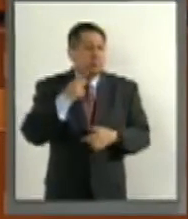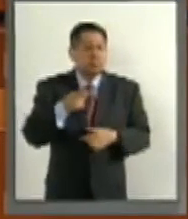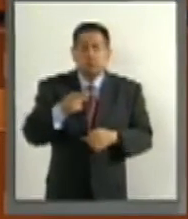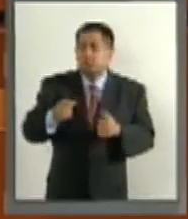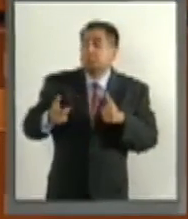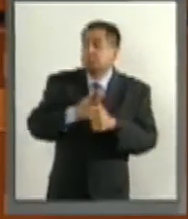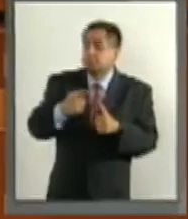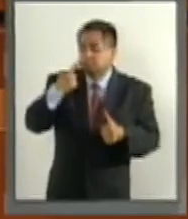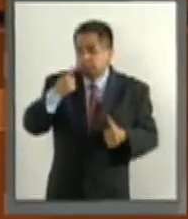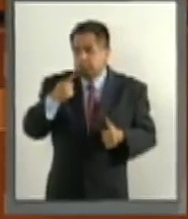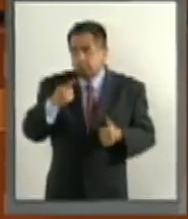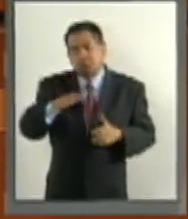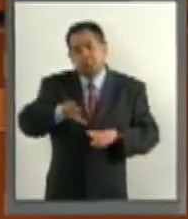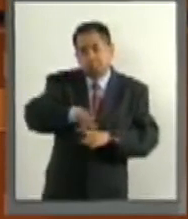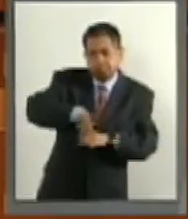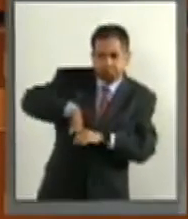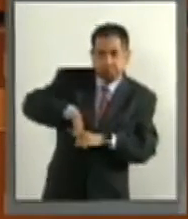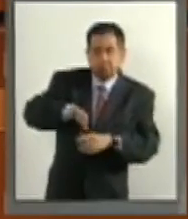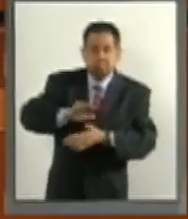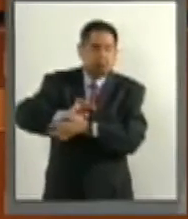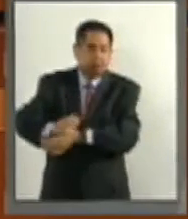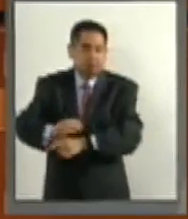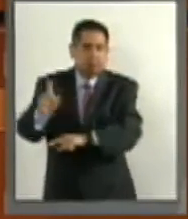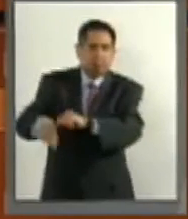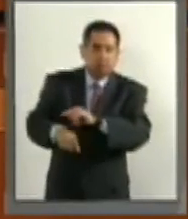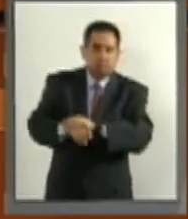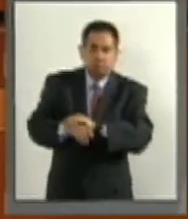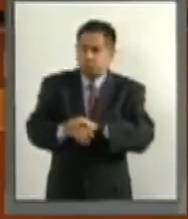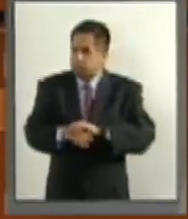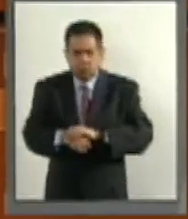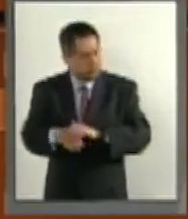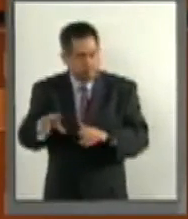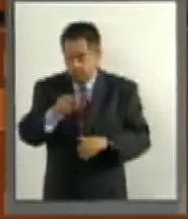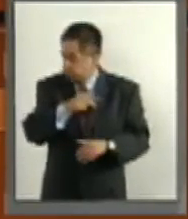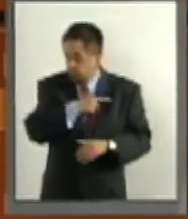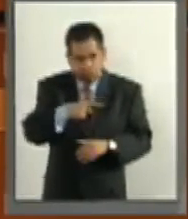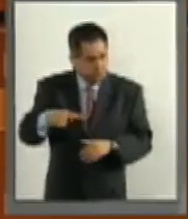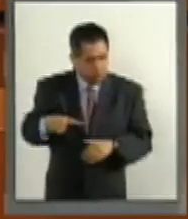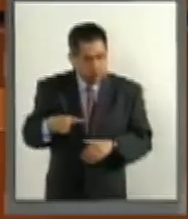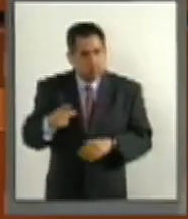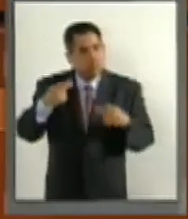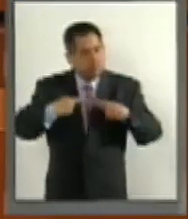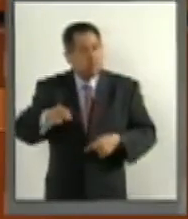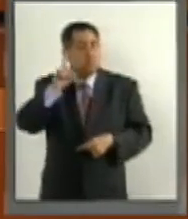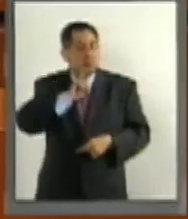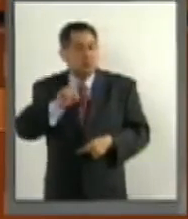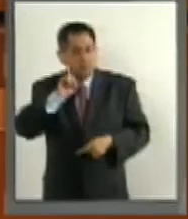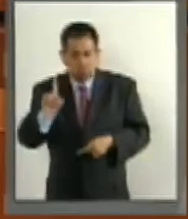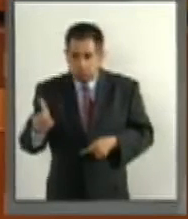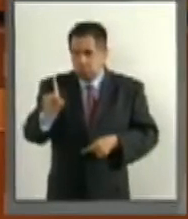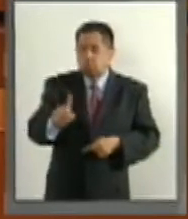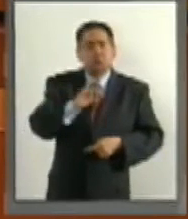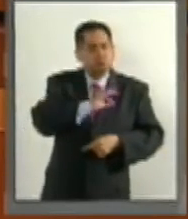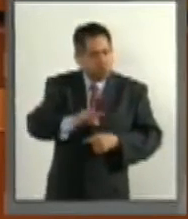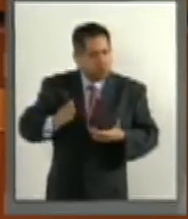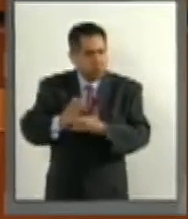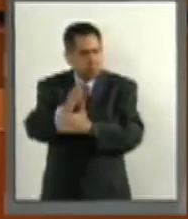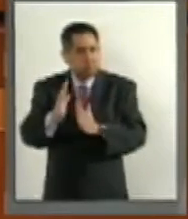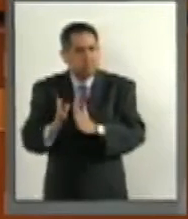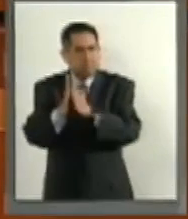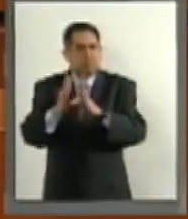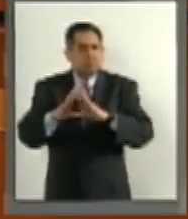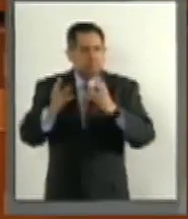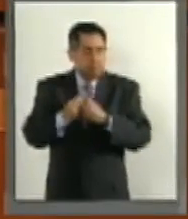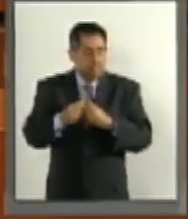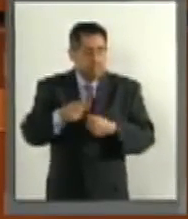condicionar, excluir, impedir o anular la pretensión de participación de una persona por razón de género en sus órganos internos